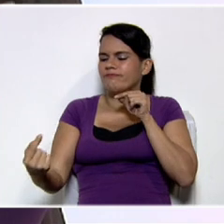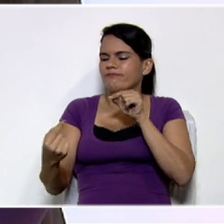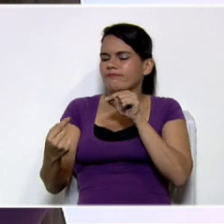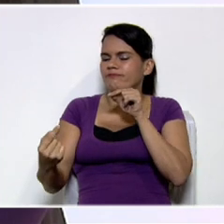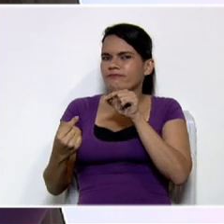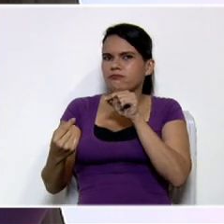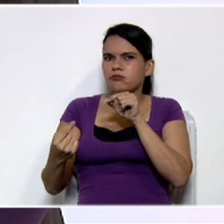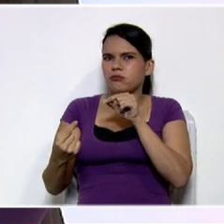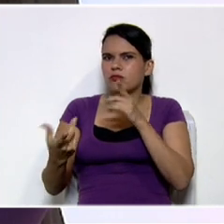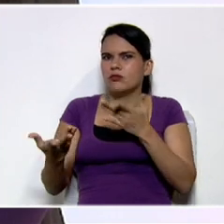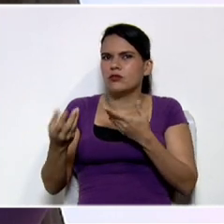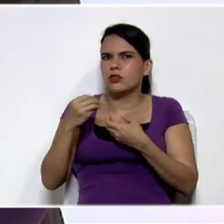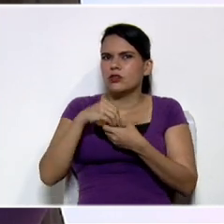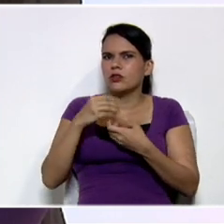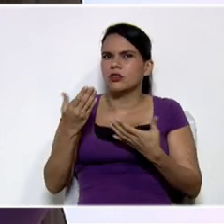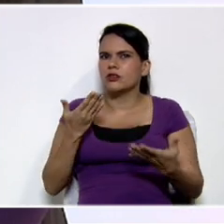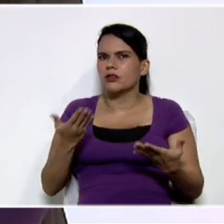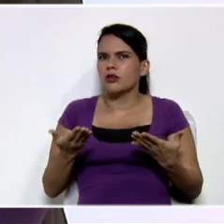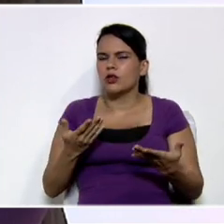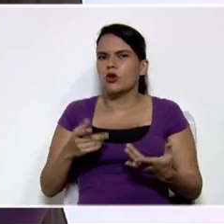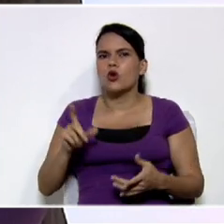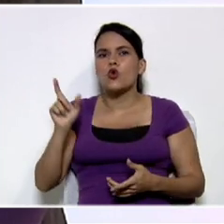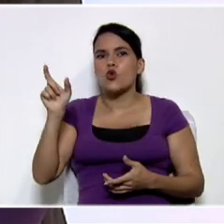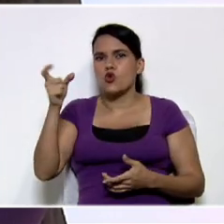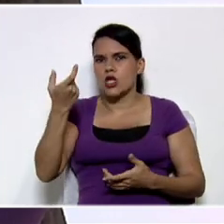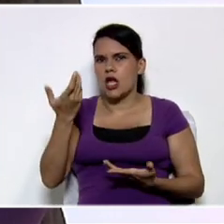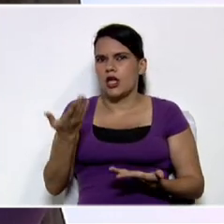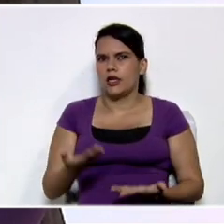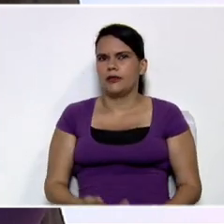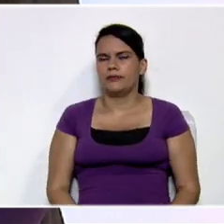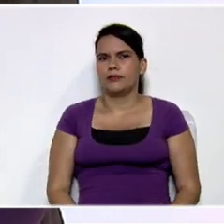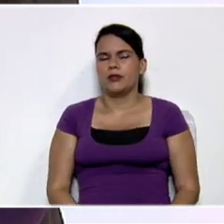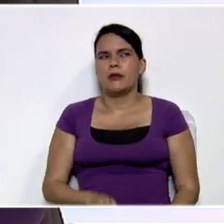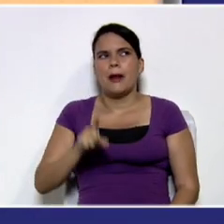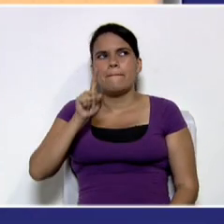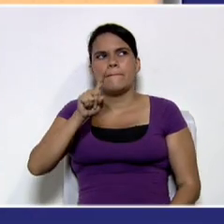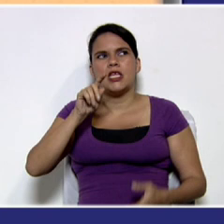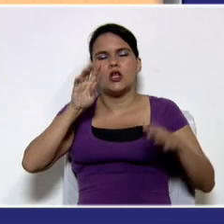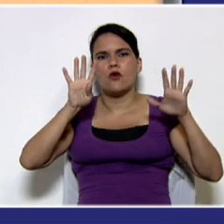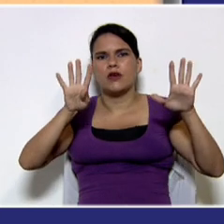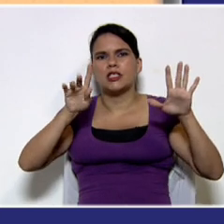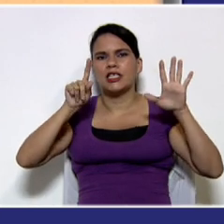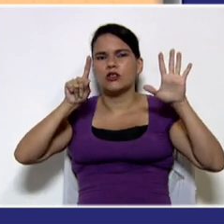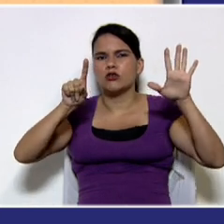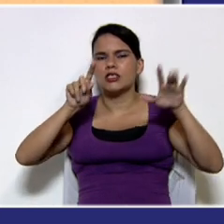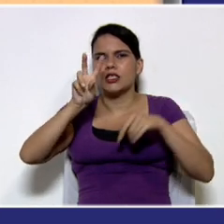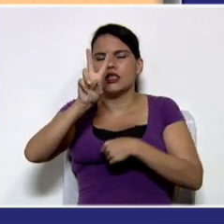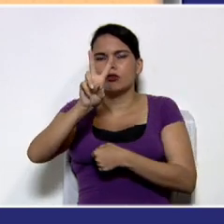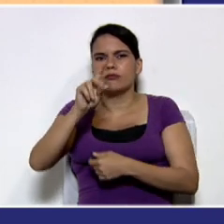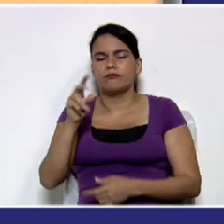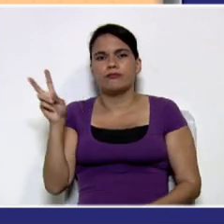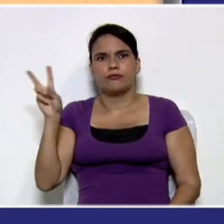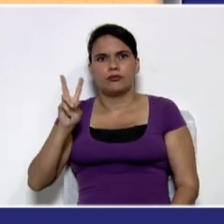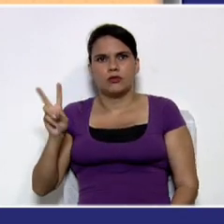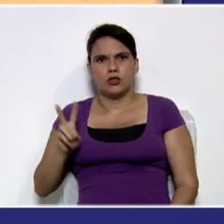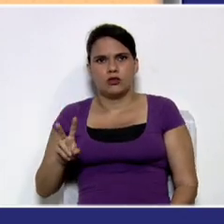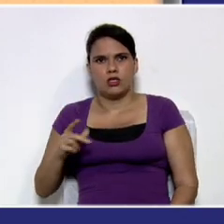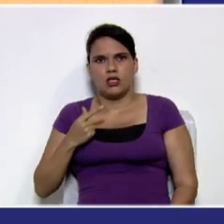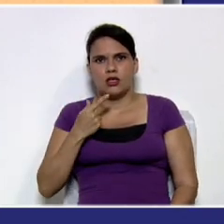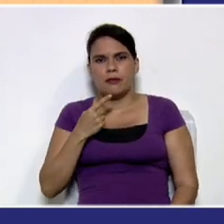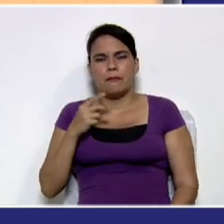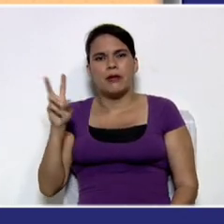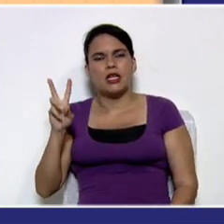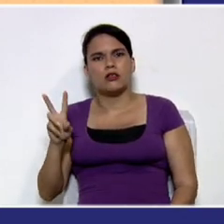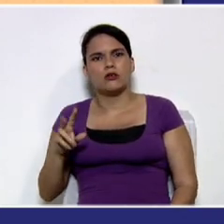de lo que tiene que ver con Guyana. Y para 1962 en Venezuela declara